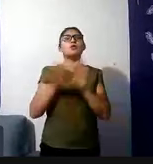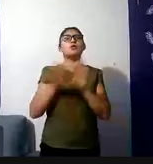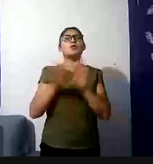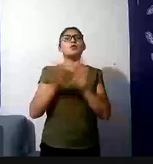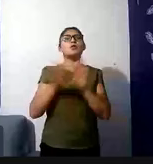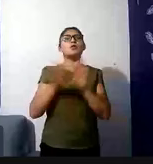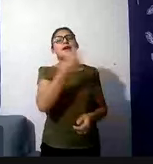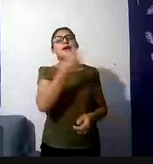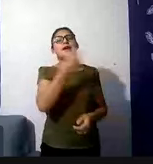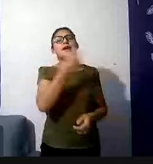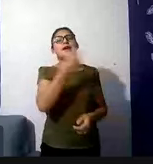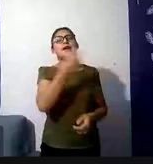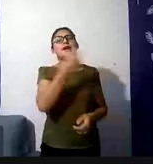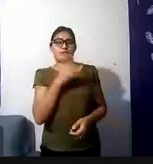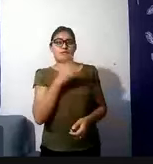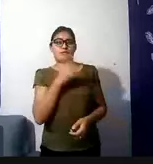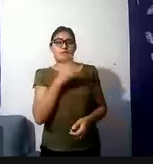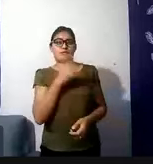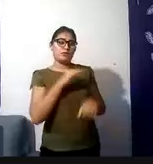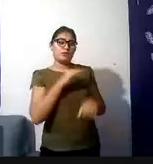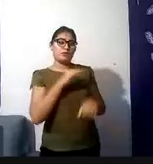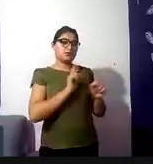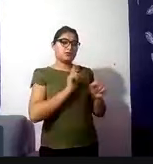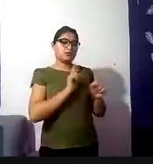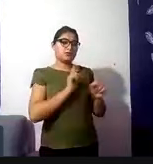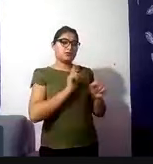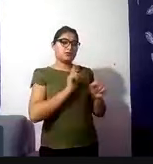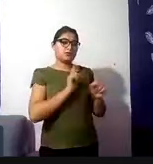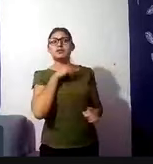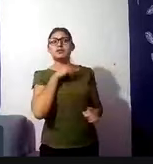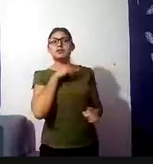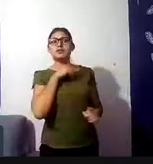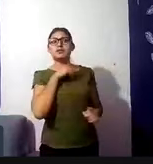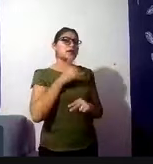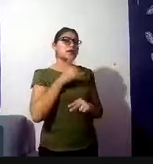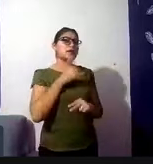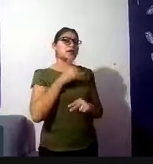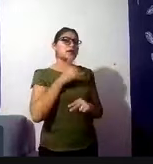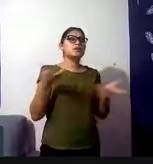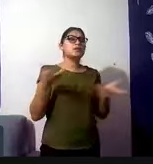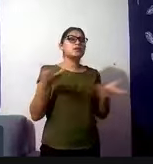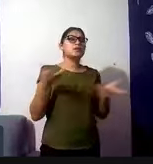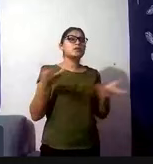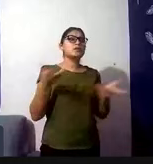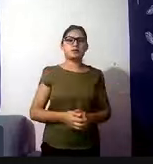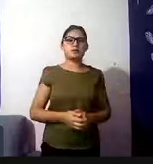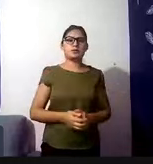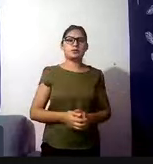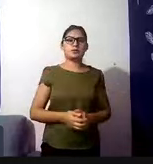Ah, tiene miedo a que la contagien. Ah, bueno, no, pues ese es justo el tema, ¿no? O sea,